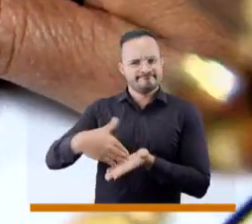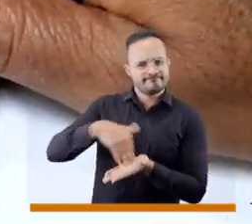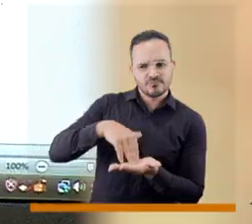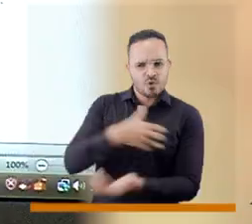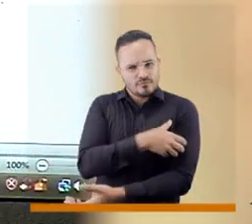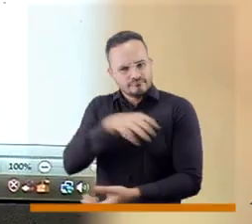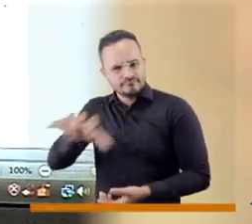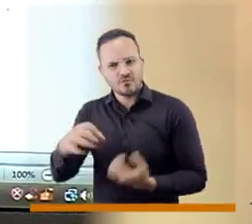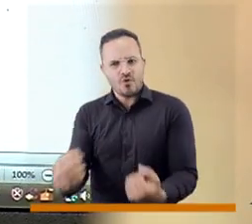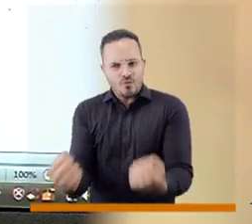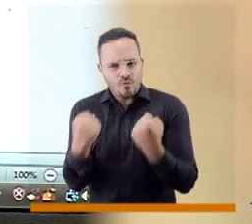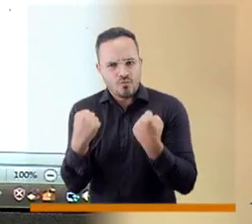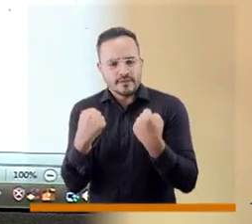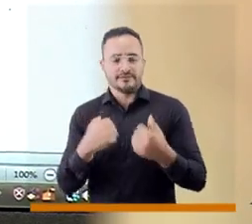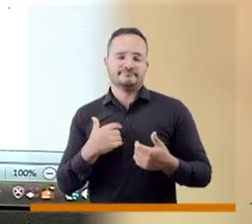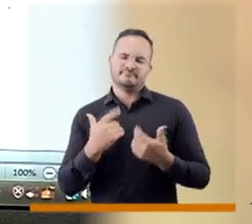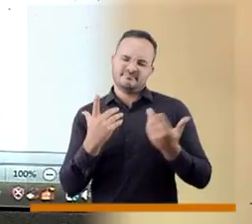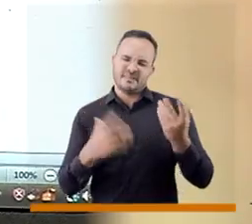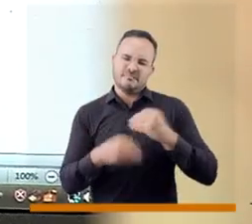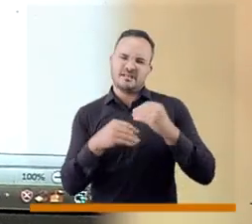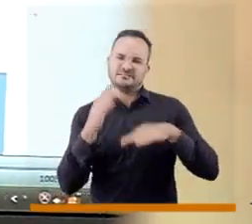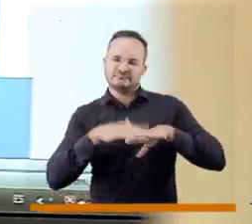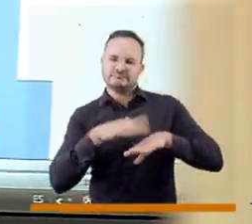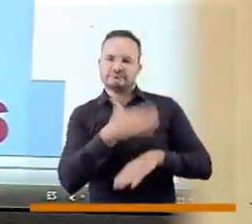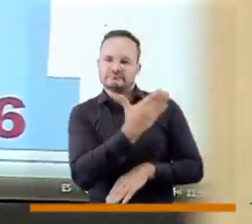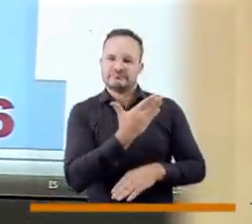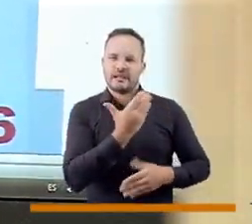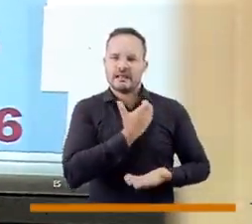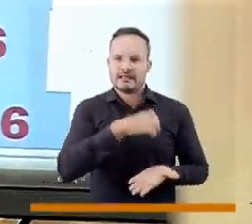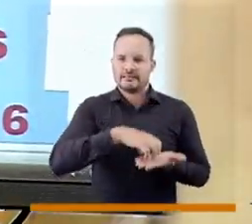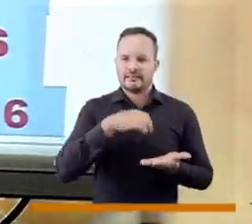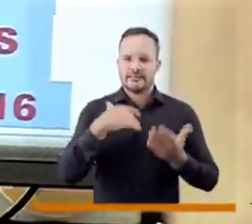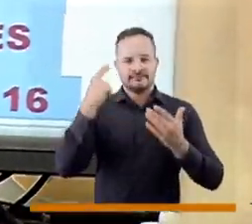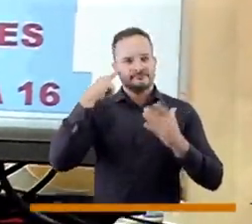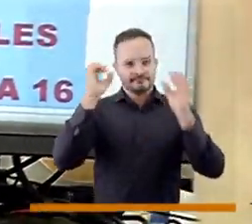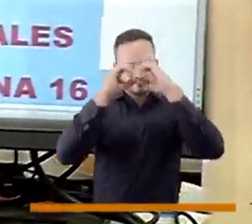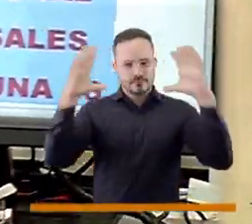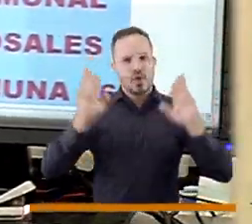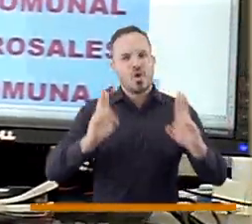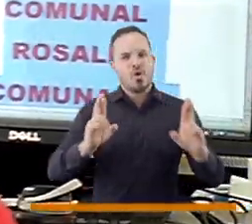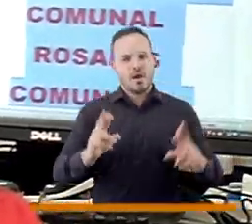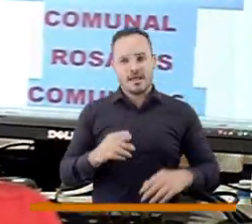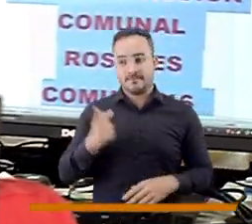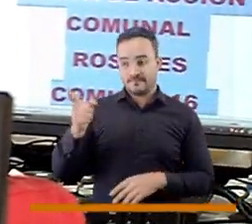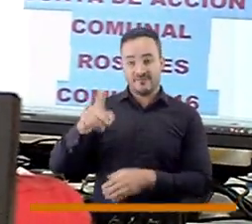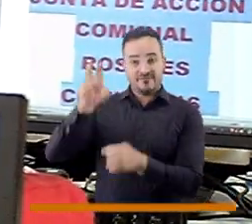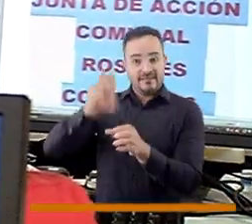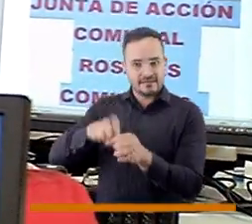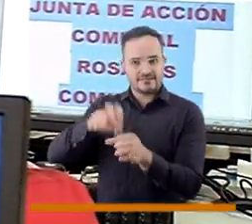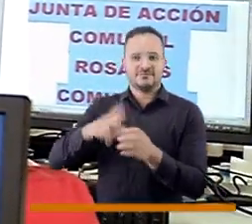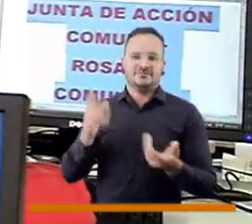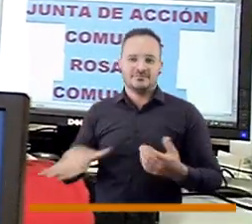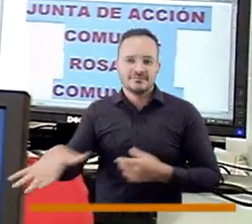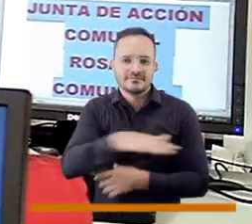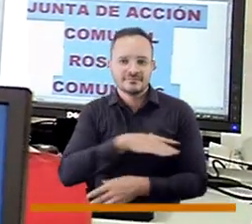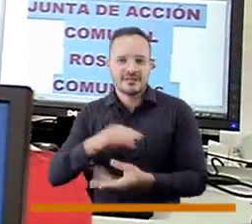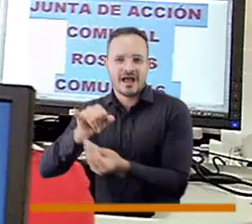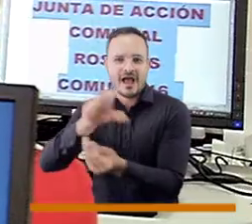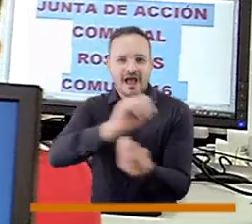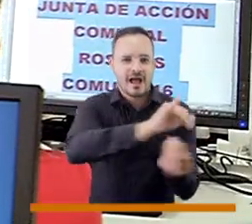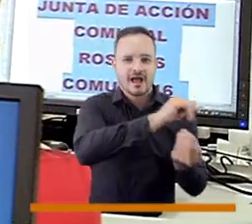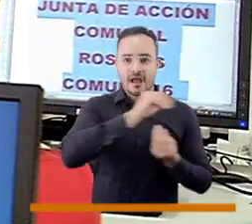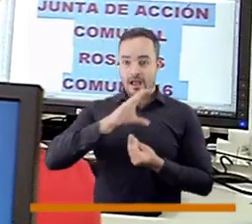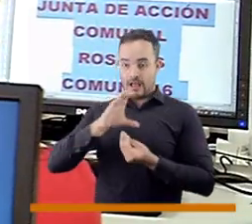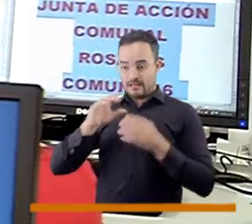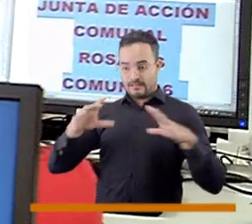Medellín, y aquí hacemos una invitación especial a la administración. Qué importante que le podamos dotar una buena sede a Fede Medellín, donde